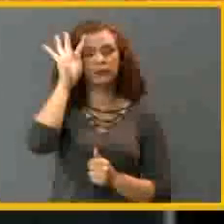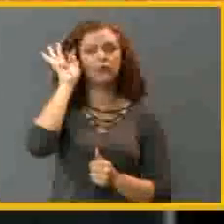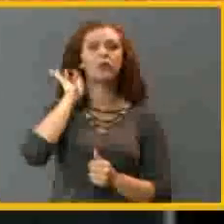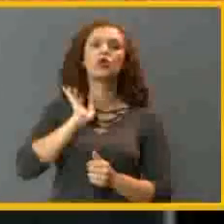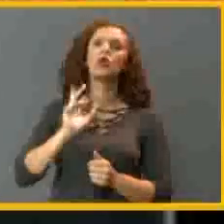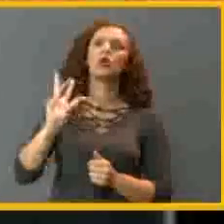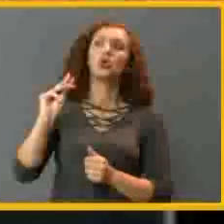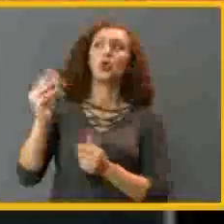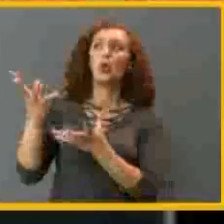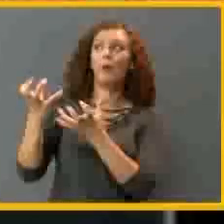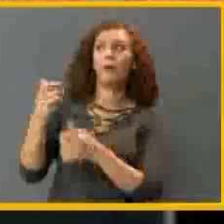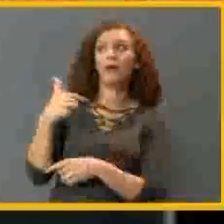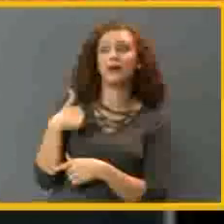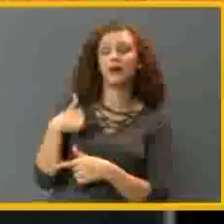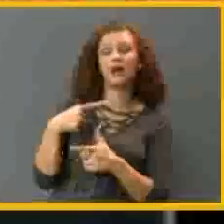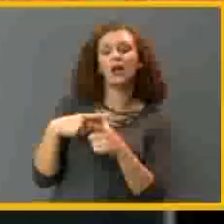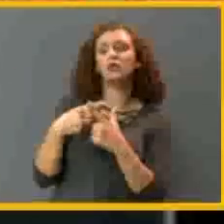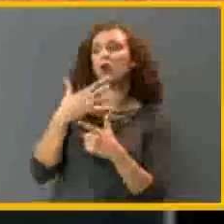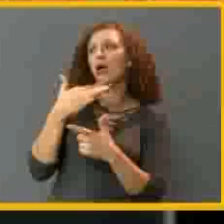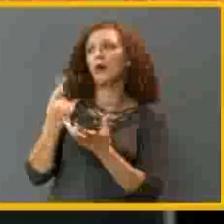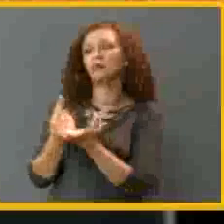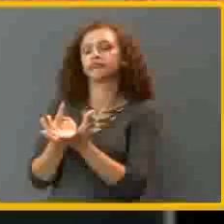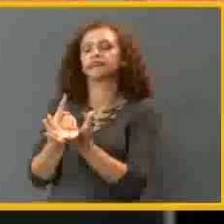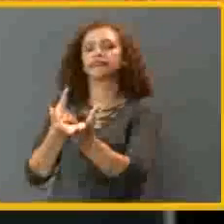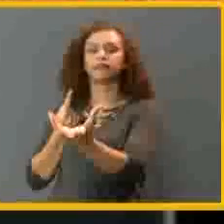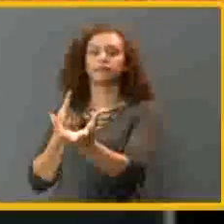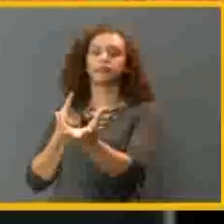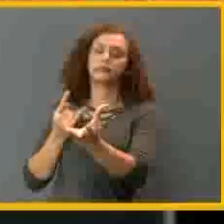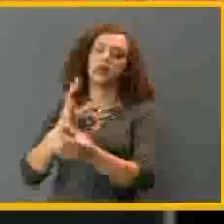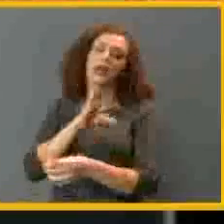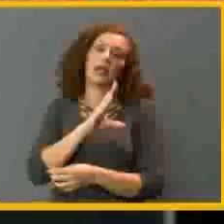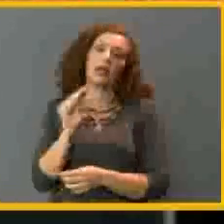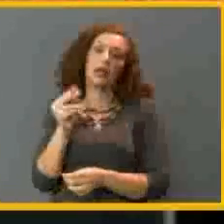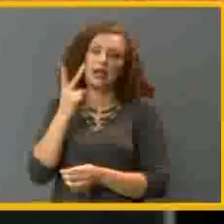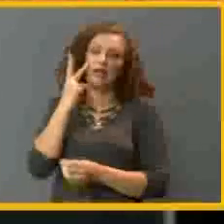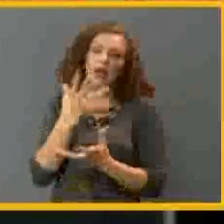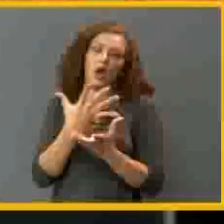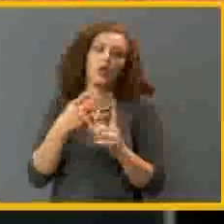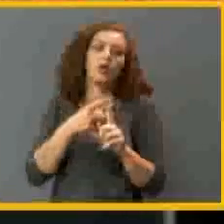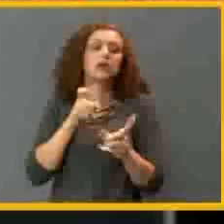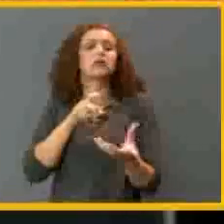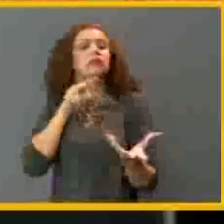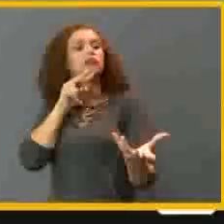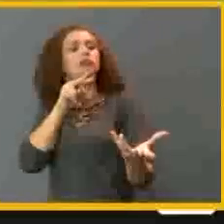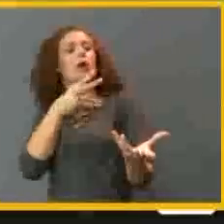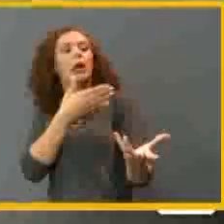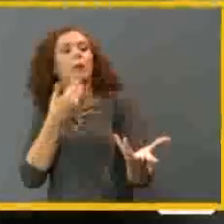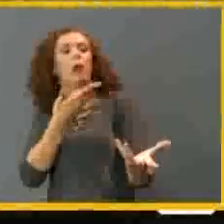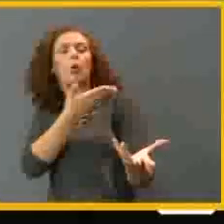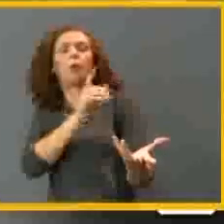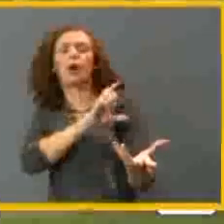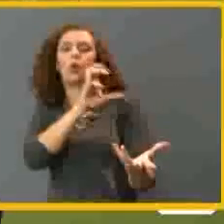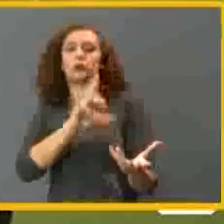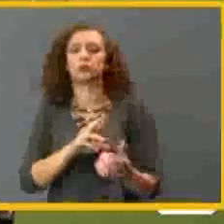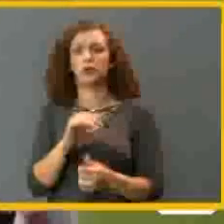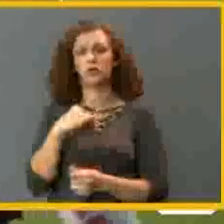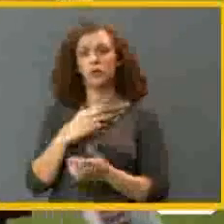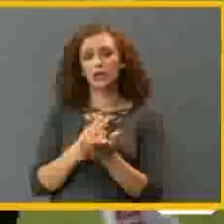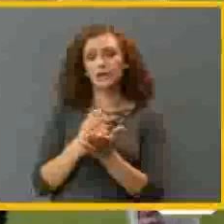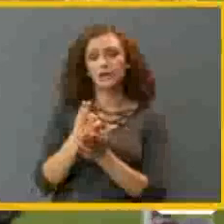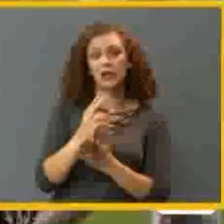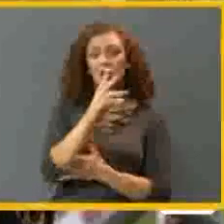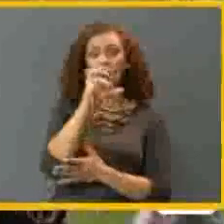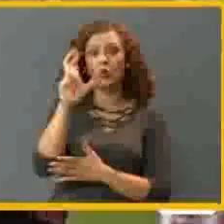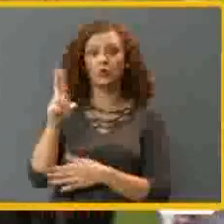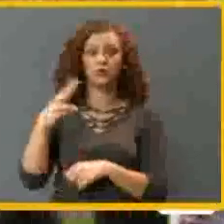no te quieren, yo creo que es mejor hacerse un lado y ver las cosas de largo y decirle lo mejor. Yo te soy sincero, en